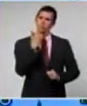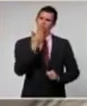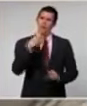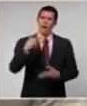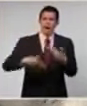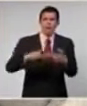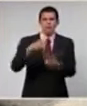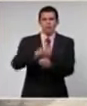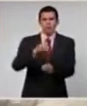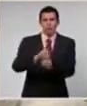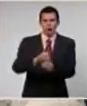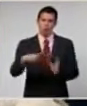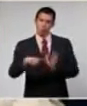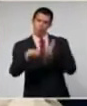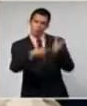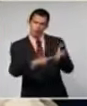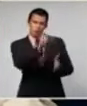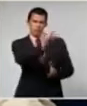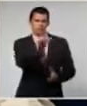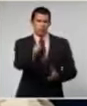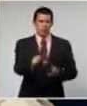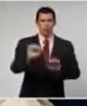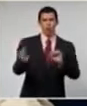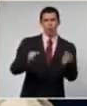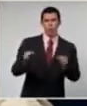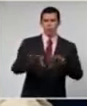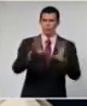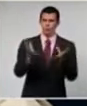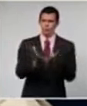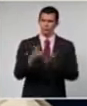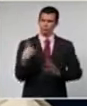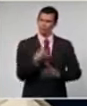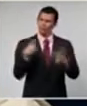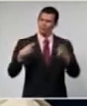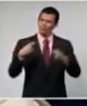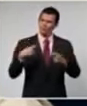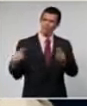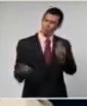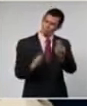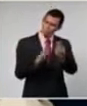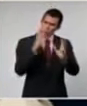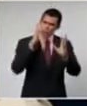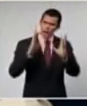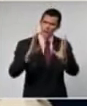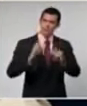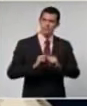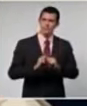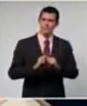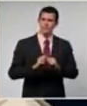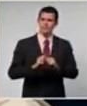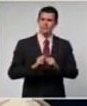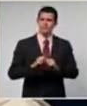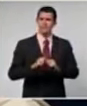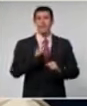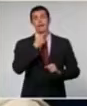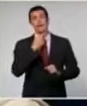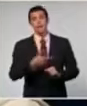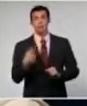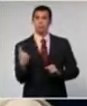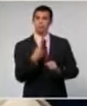Tenemos que seguir batallando en esto hasta que se logre, entre las